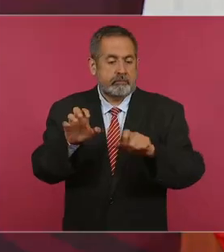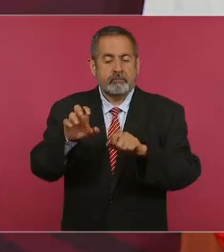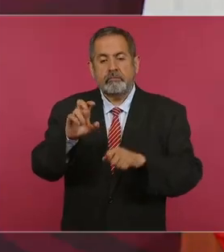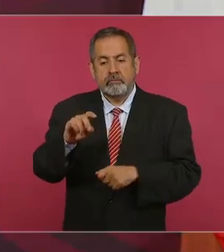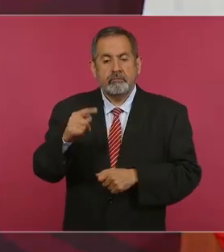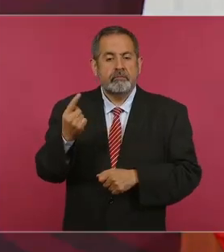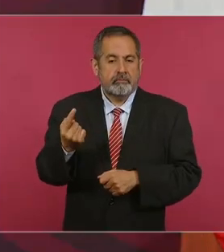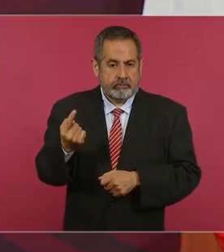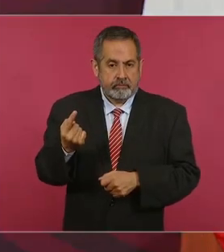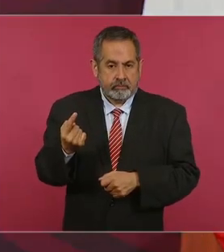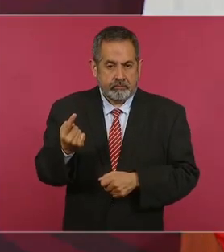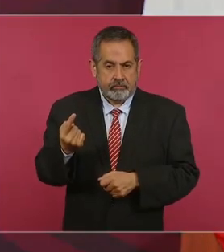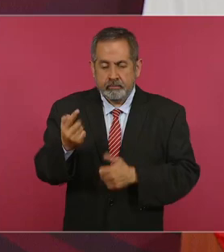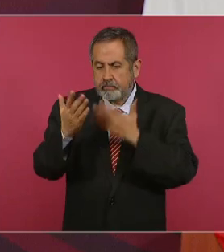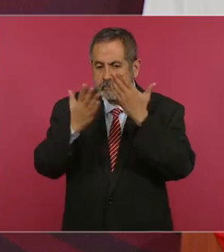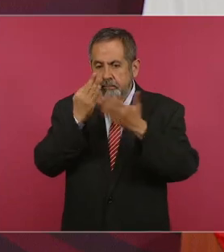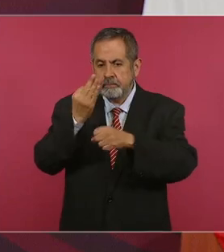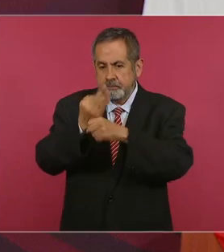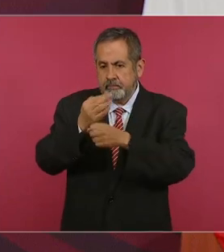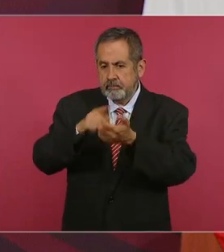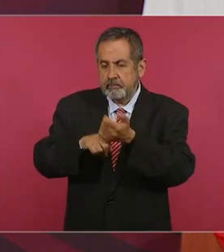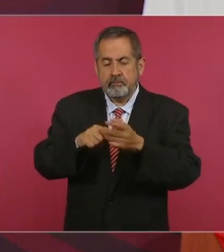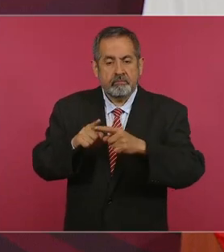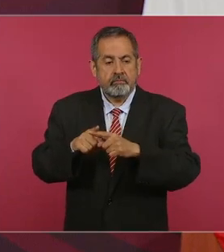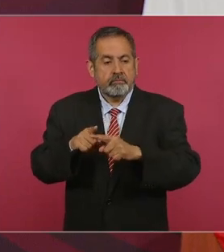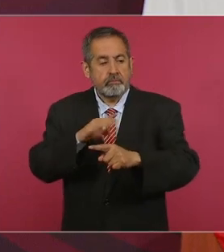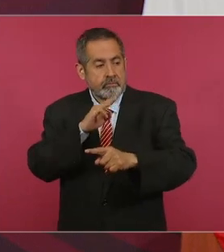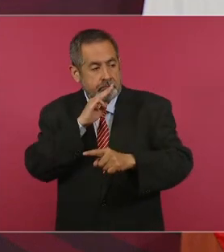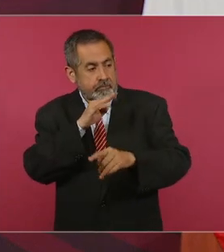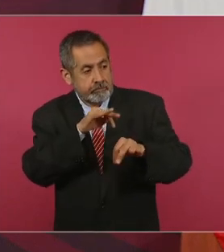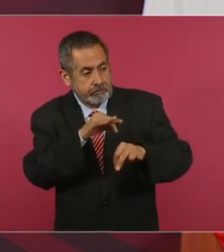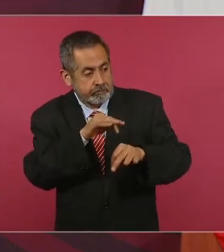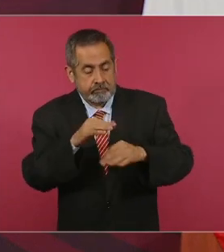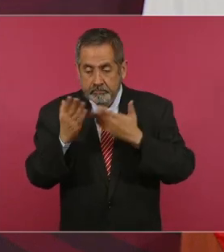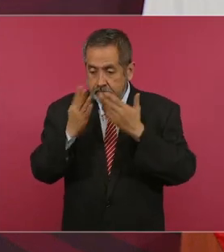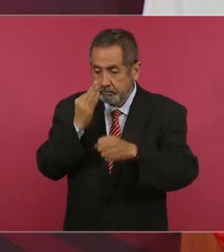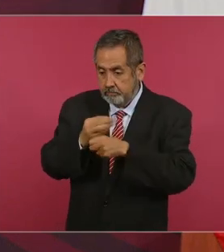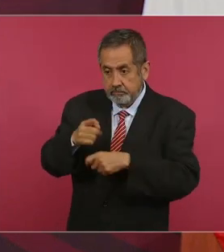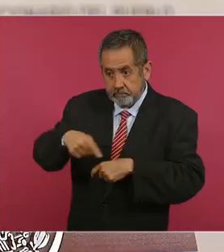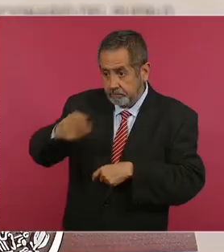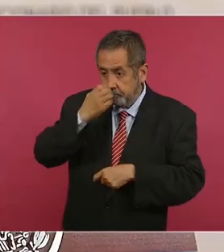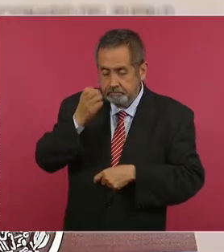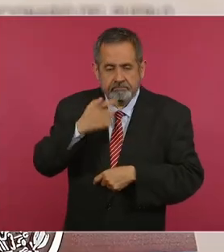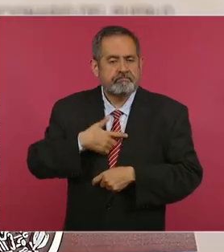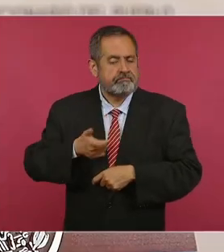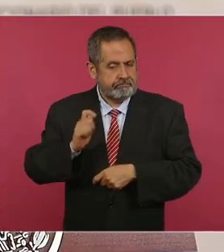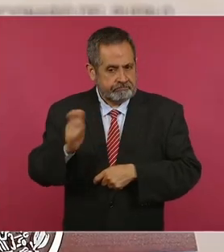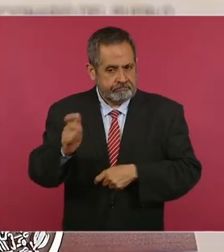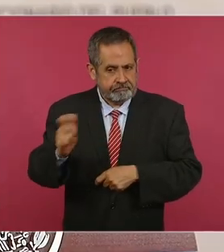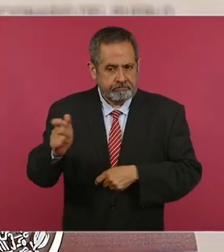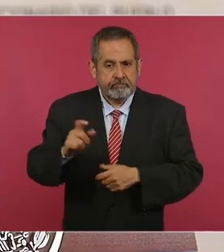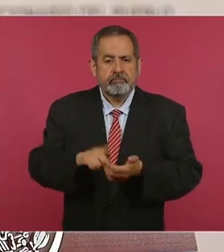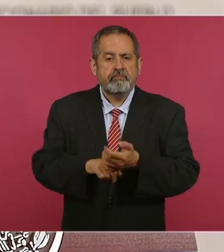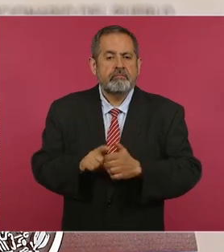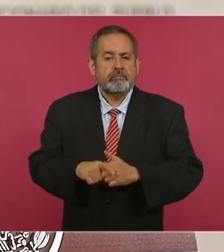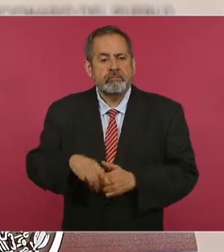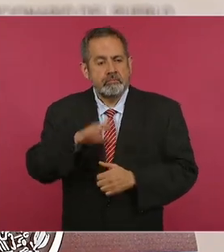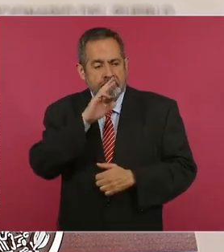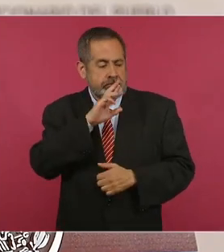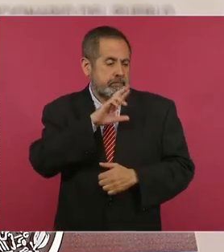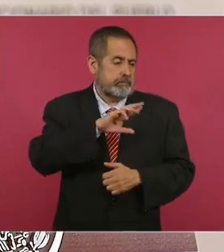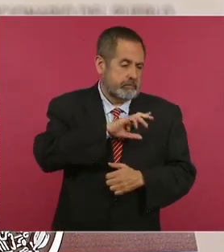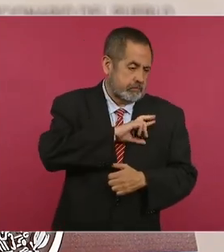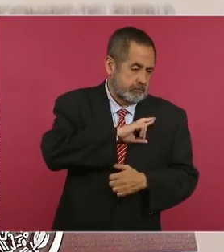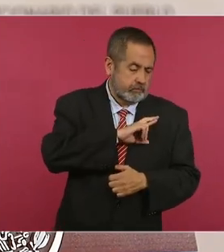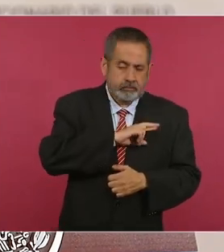28.731 estudiantes de madres trabajadoras, de madres solas,